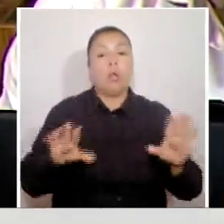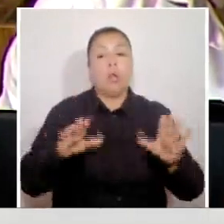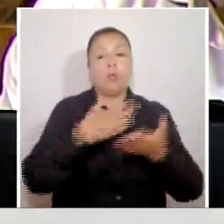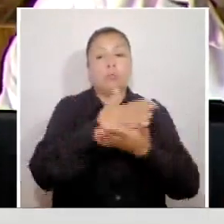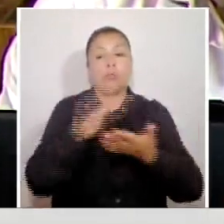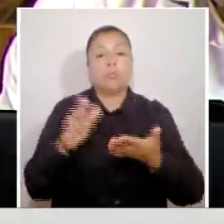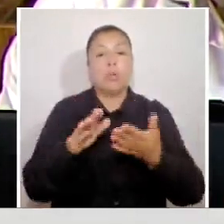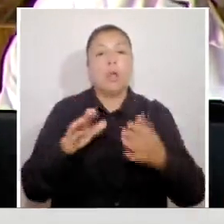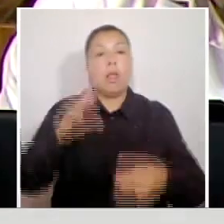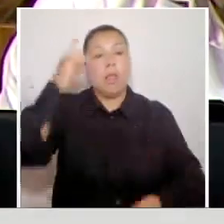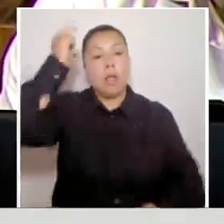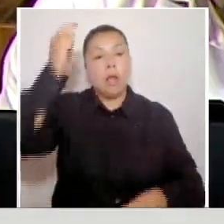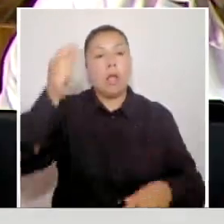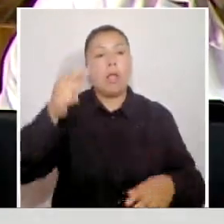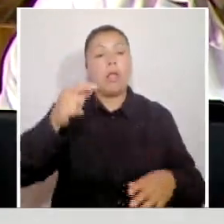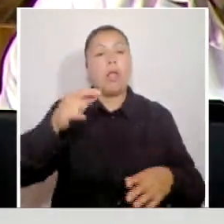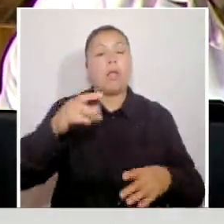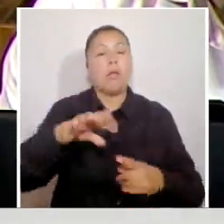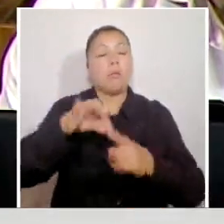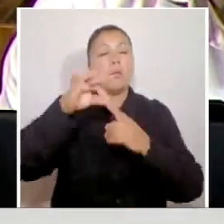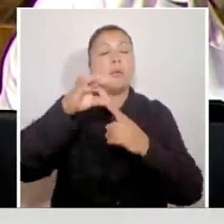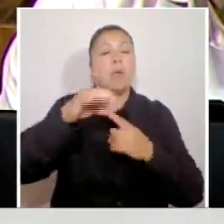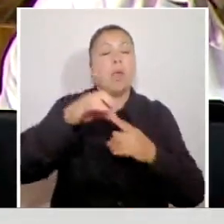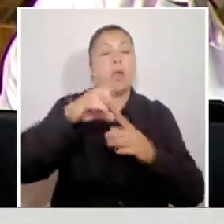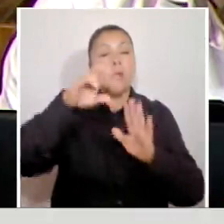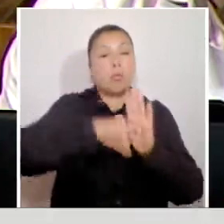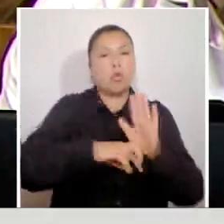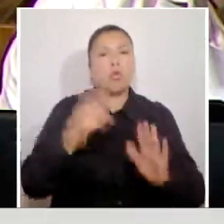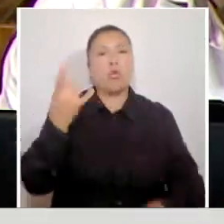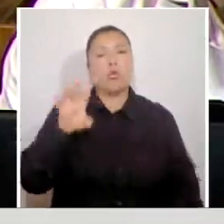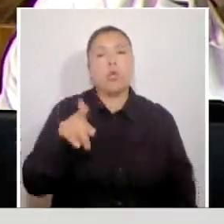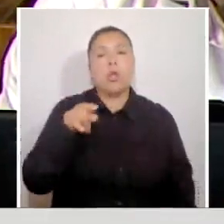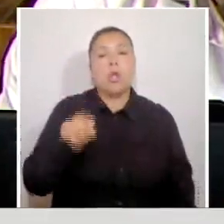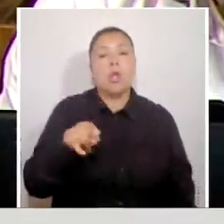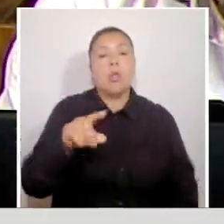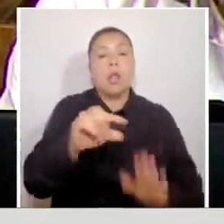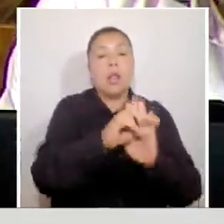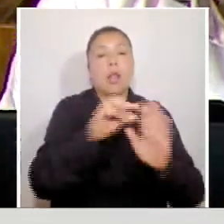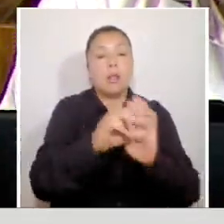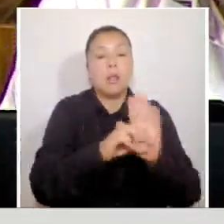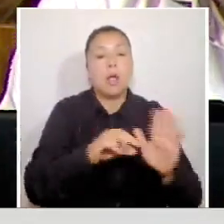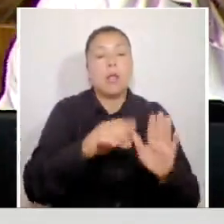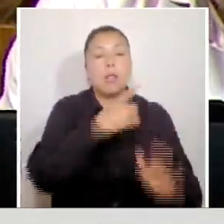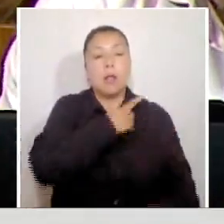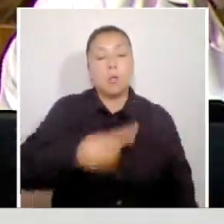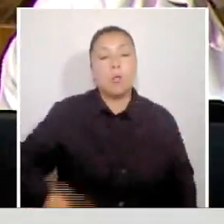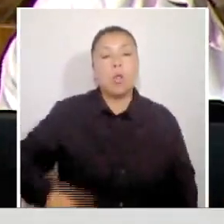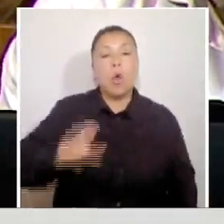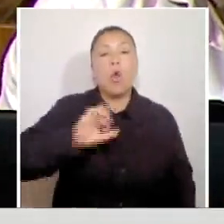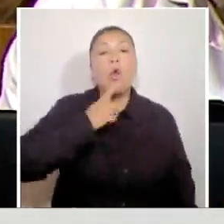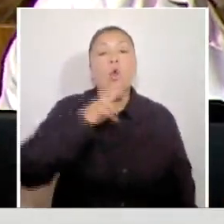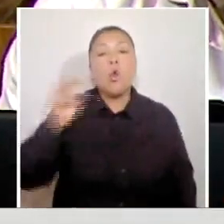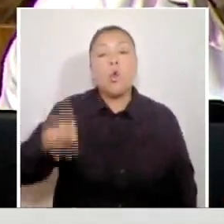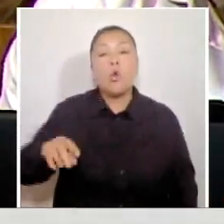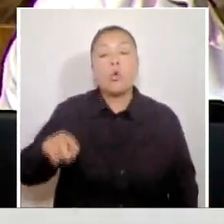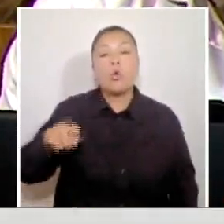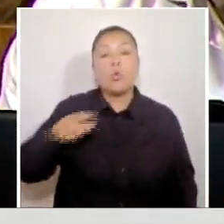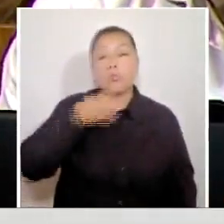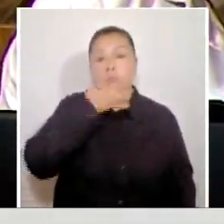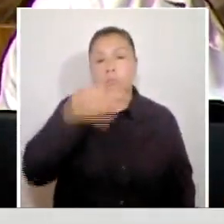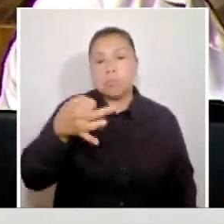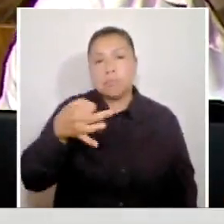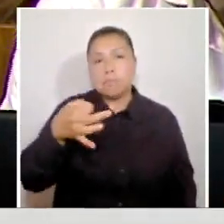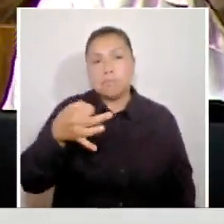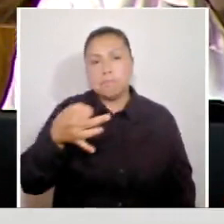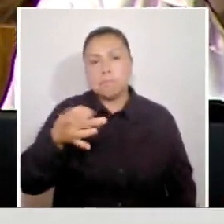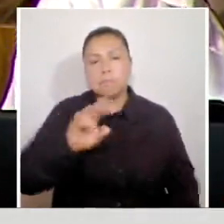matrices de del proyecto no solo eso las indicaciones del diputado Andrés longton por su intermedio lo que pretenden es modificar la